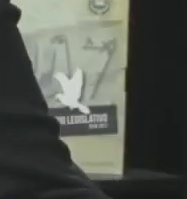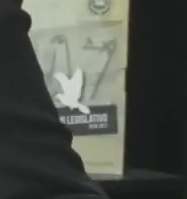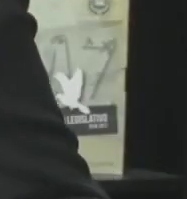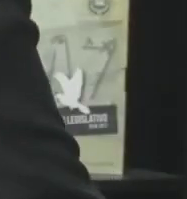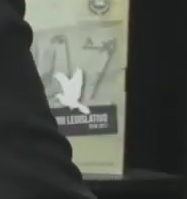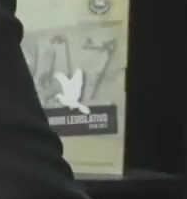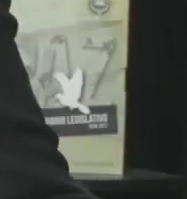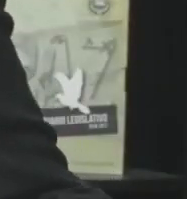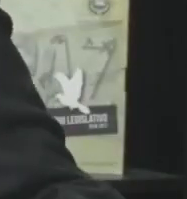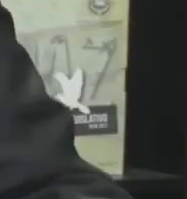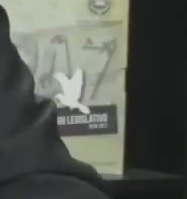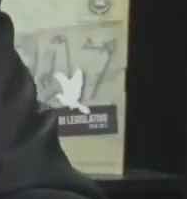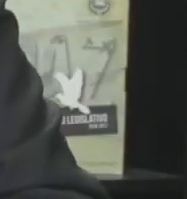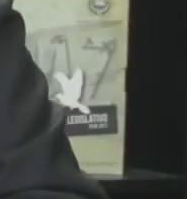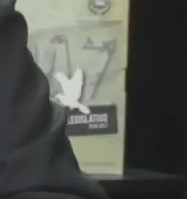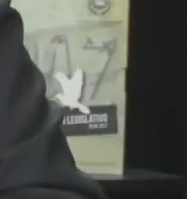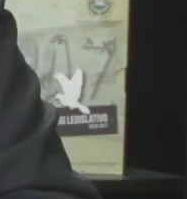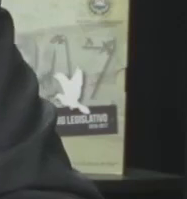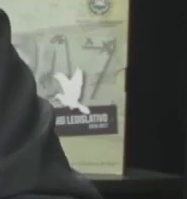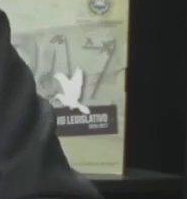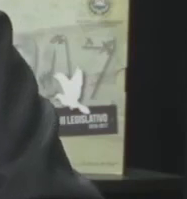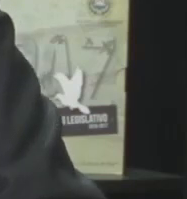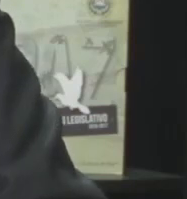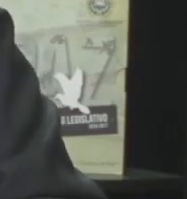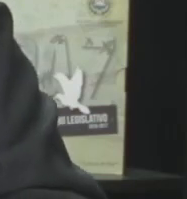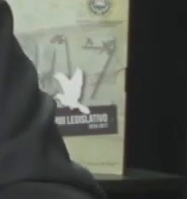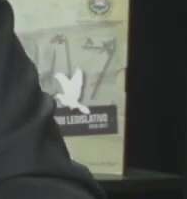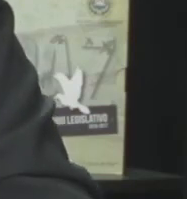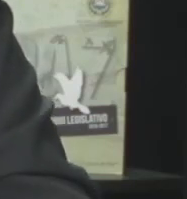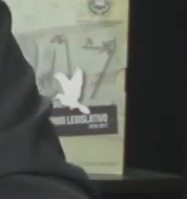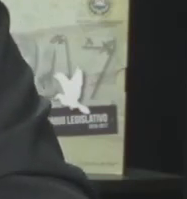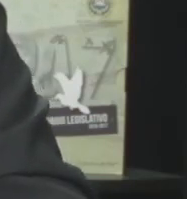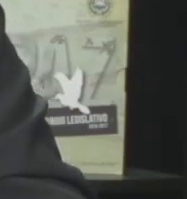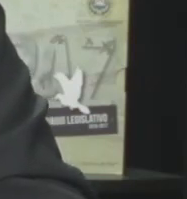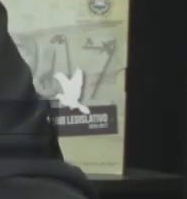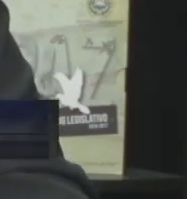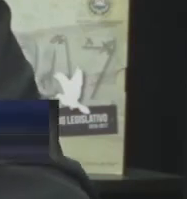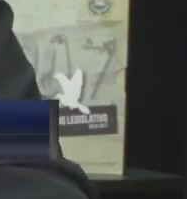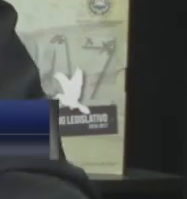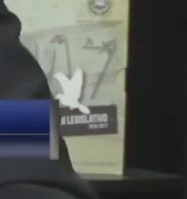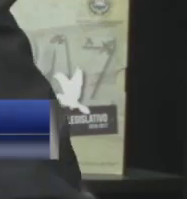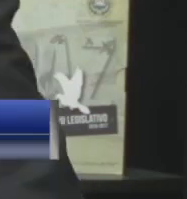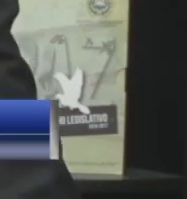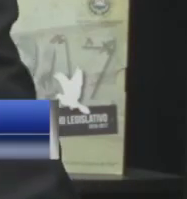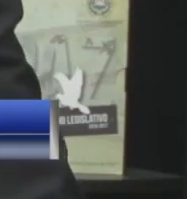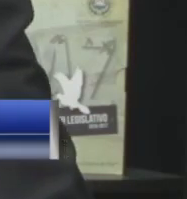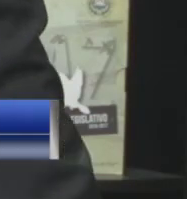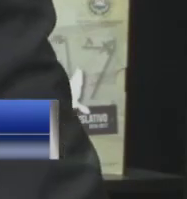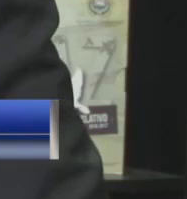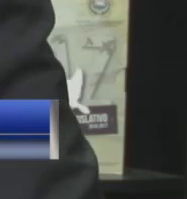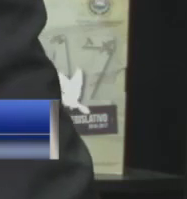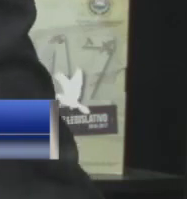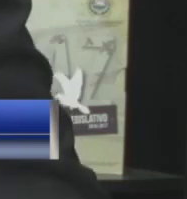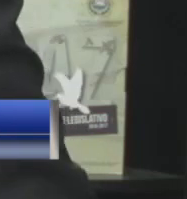gracias a usted, amigo televidente y radioescucha, que continúa en sintonía de Foro Legislativo a través de la señal de Canal 9 y a través del